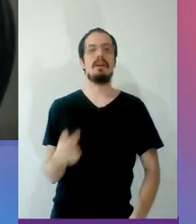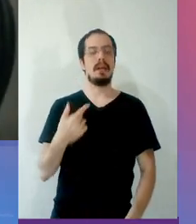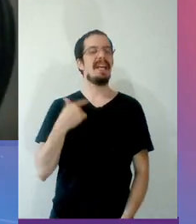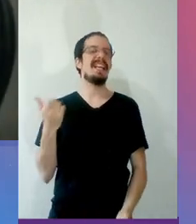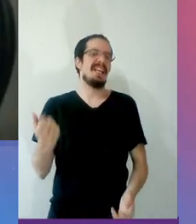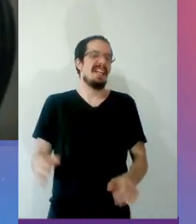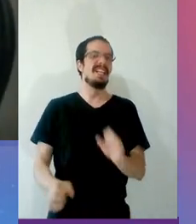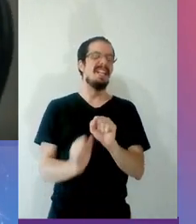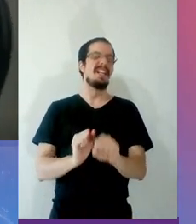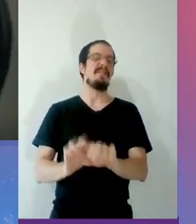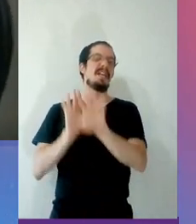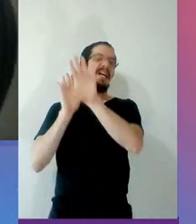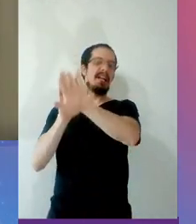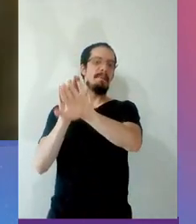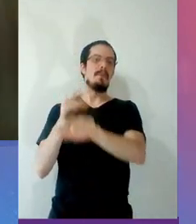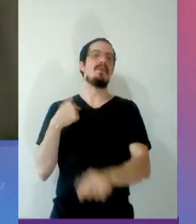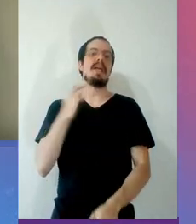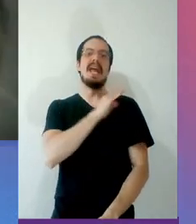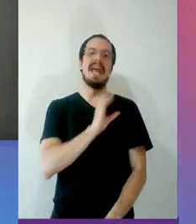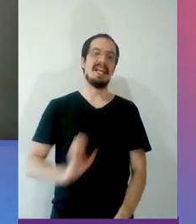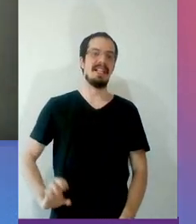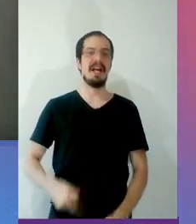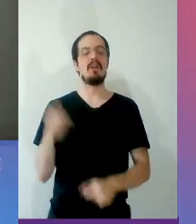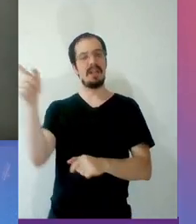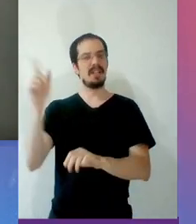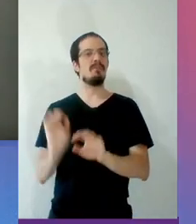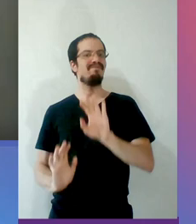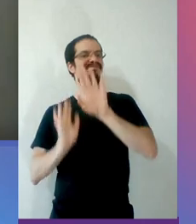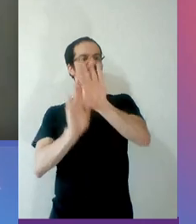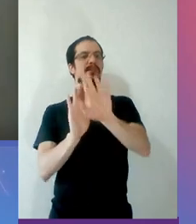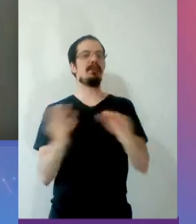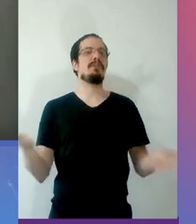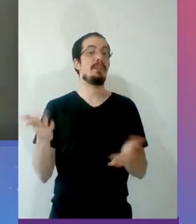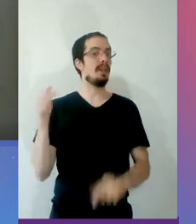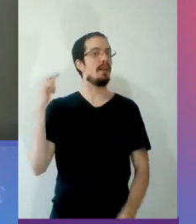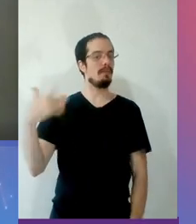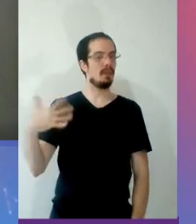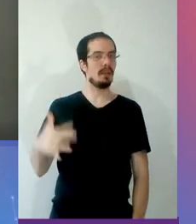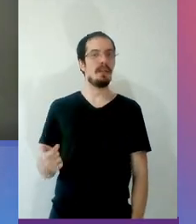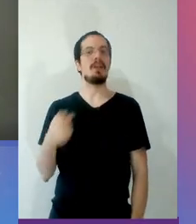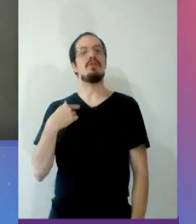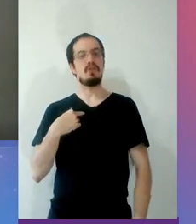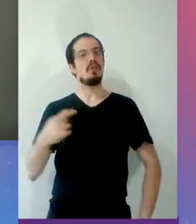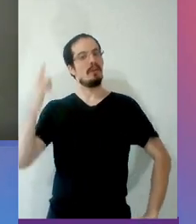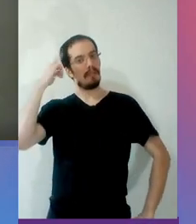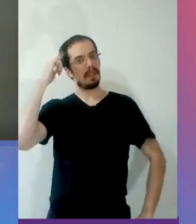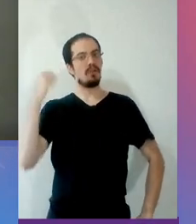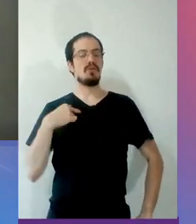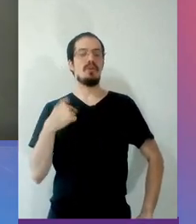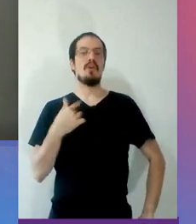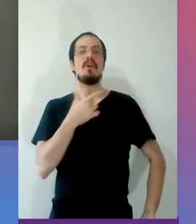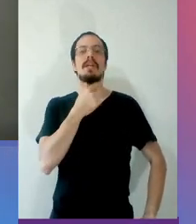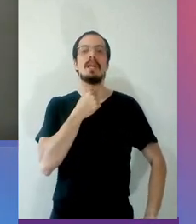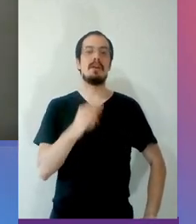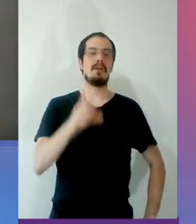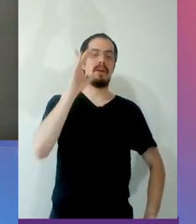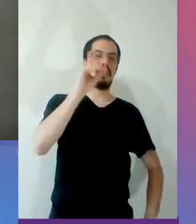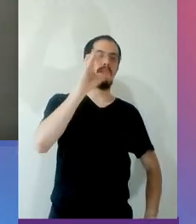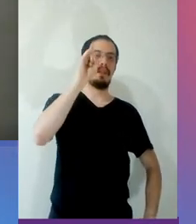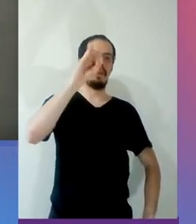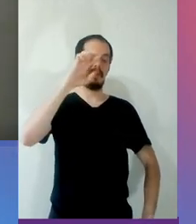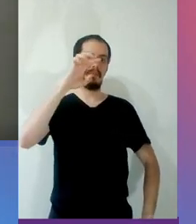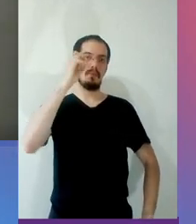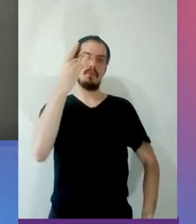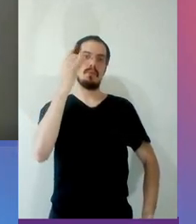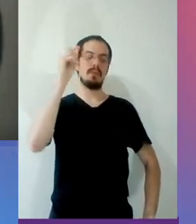yo creo que nosotros tenemos que... Y por eso yo tomé esta decisión de ir de candidata a diputada, me habían ofrecido ir a senadora, pero ¿con qué ropa